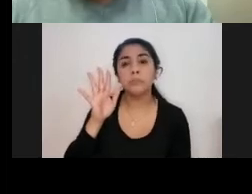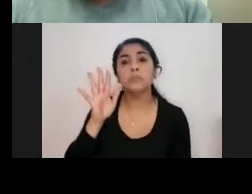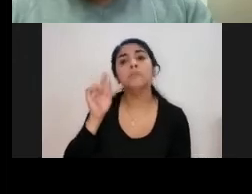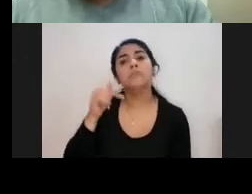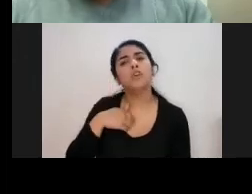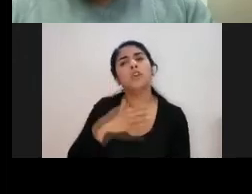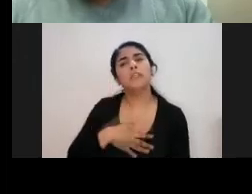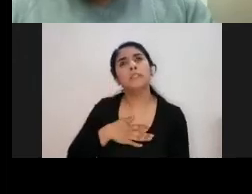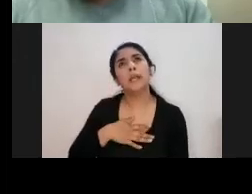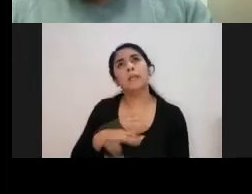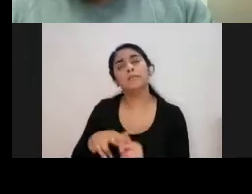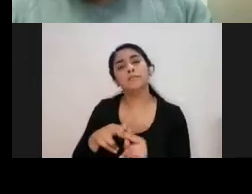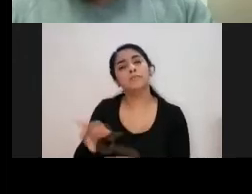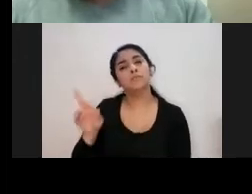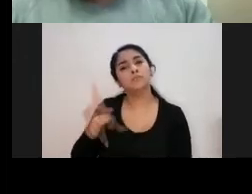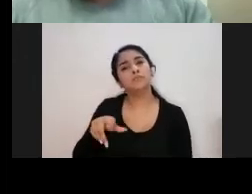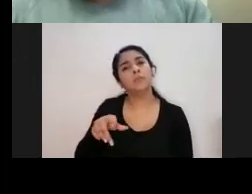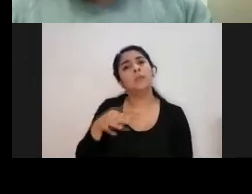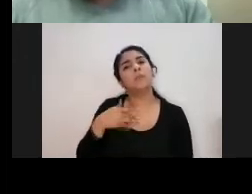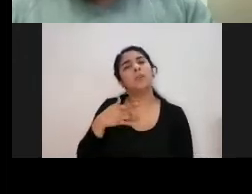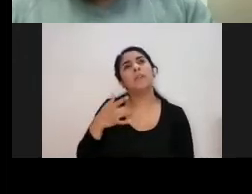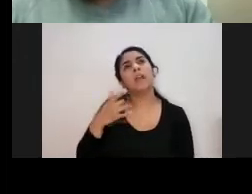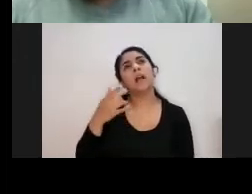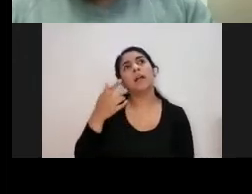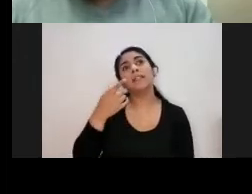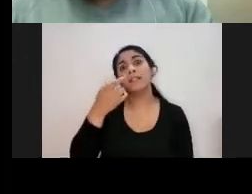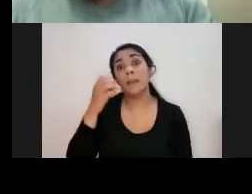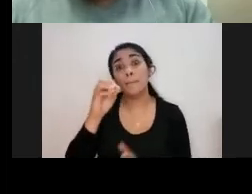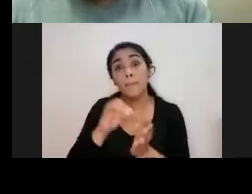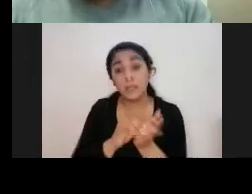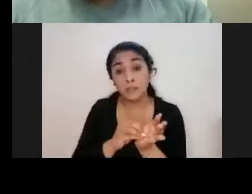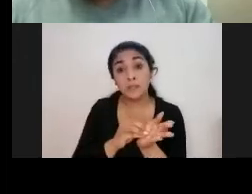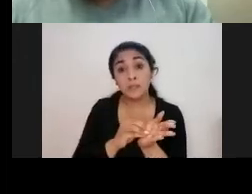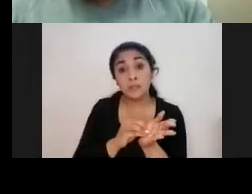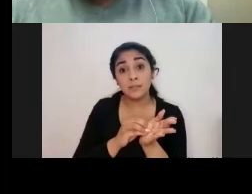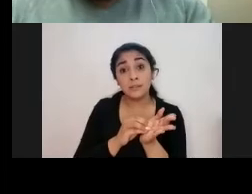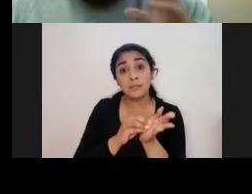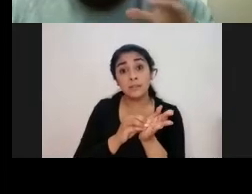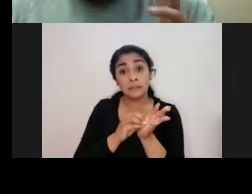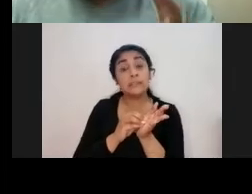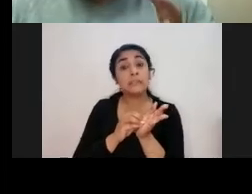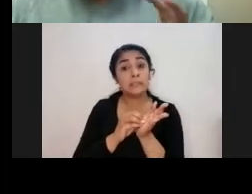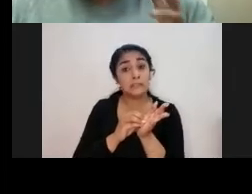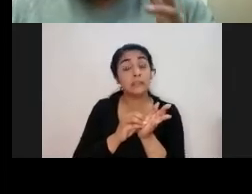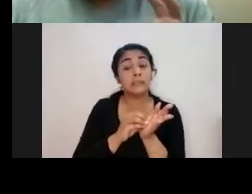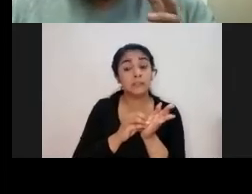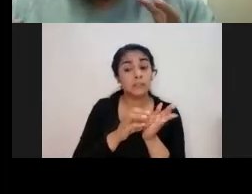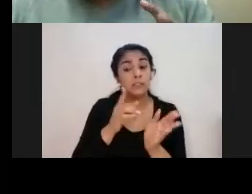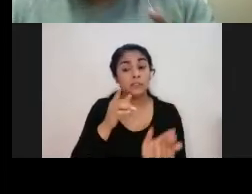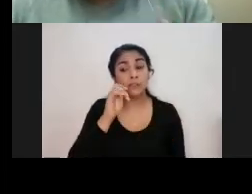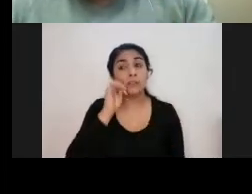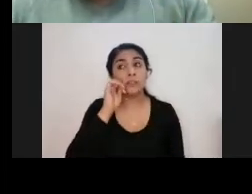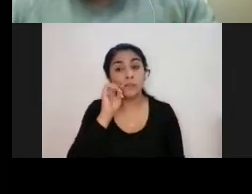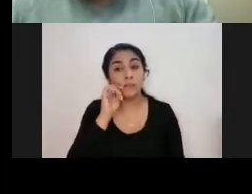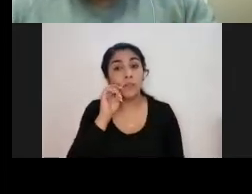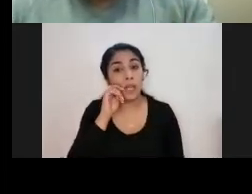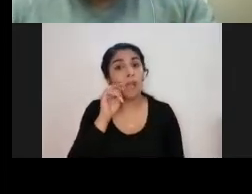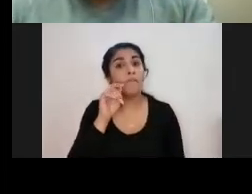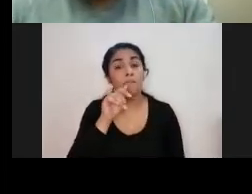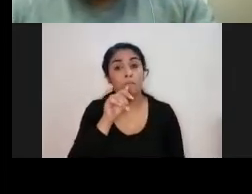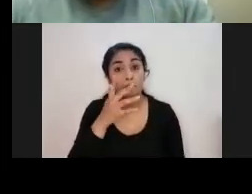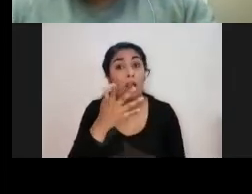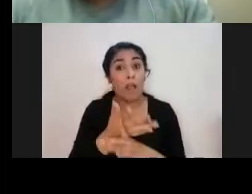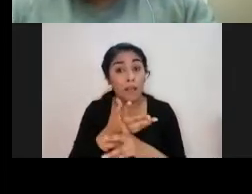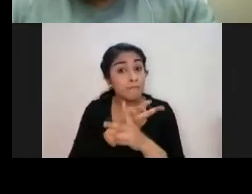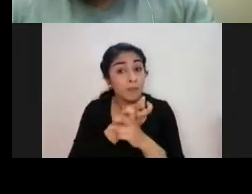porque habían 100 y tantos más, ¿ya? Por lo tanto, eso nos deja algo que todavía es el virus, y el virus